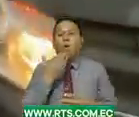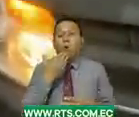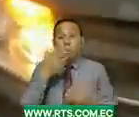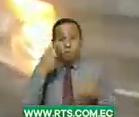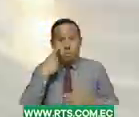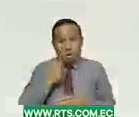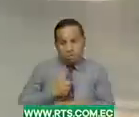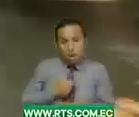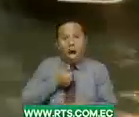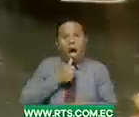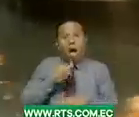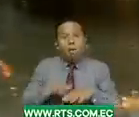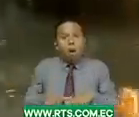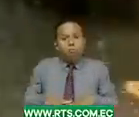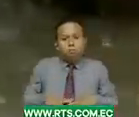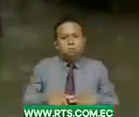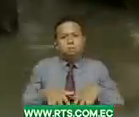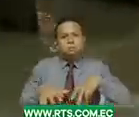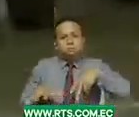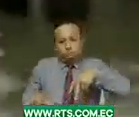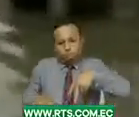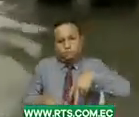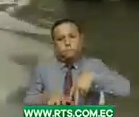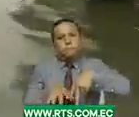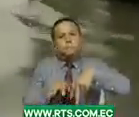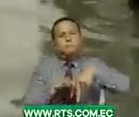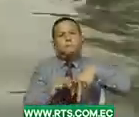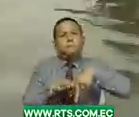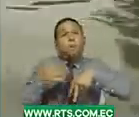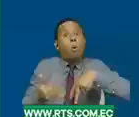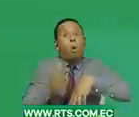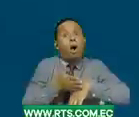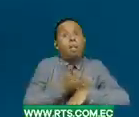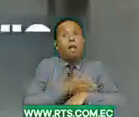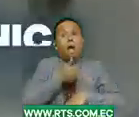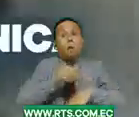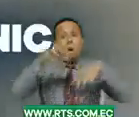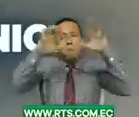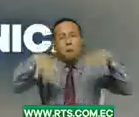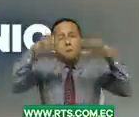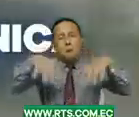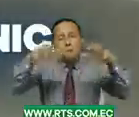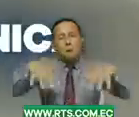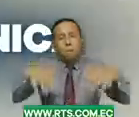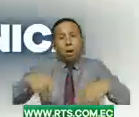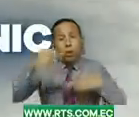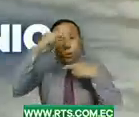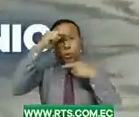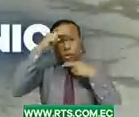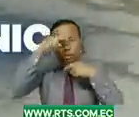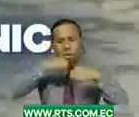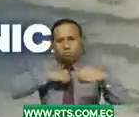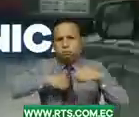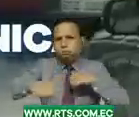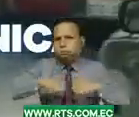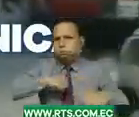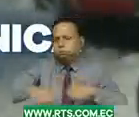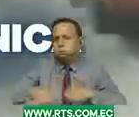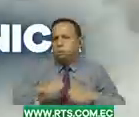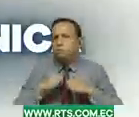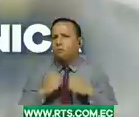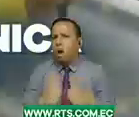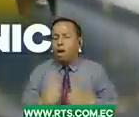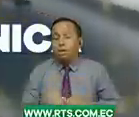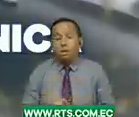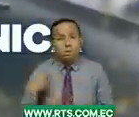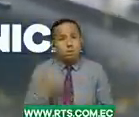del agua, producto de este fuerte, fuerte aguacero. La noticia en una jornada maratónica. Nosotros vamos a